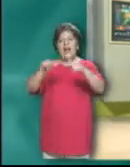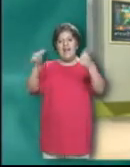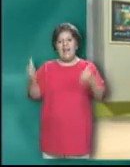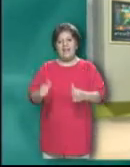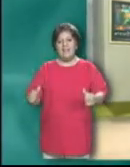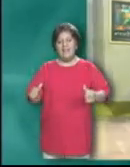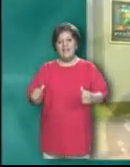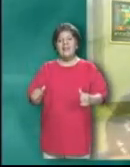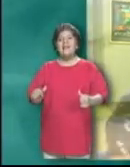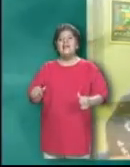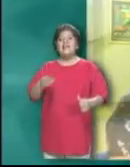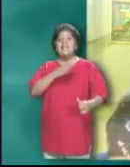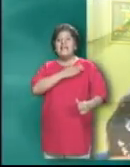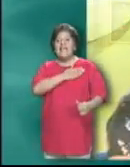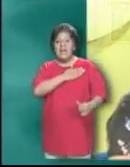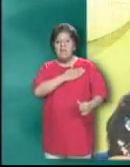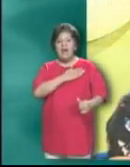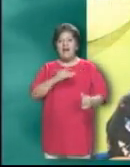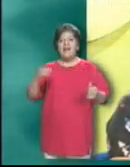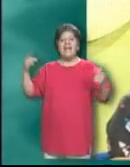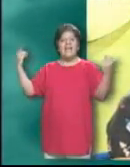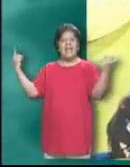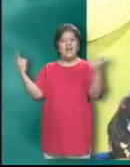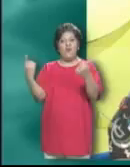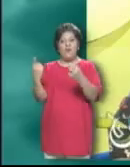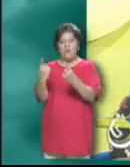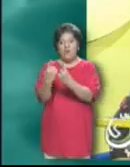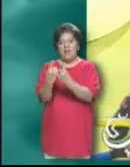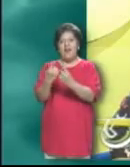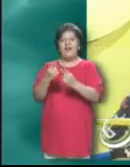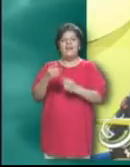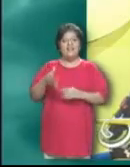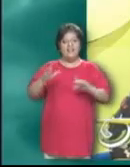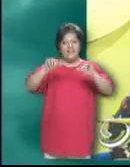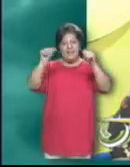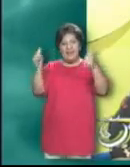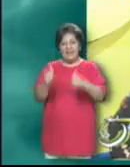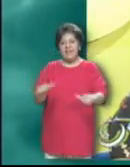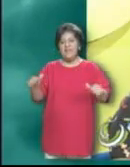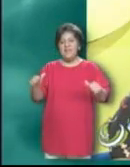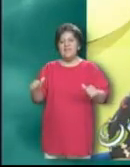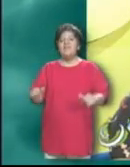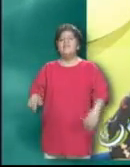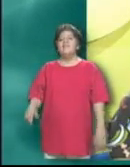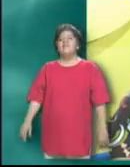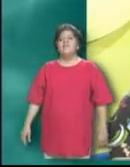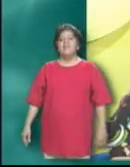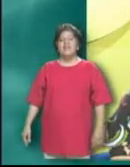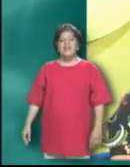El grupo se llama Encontrarte y su sede es aquí, en la Ciudad de México, en Tlalpan.